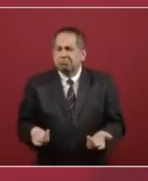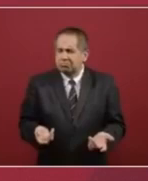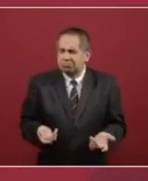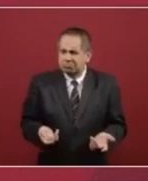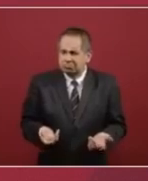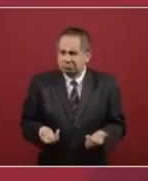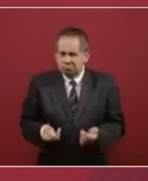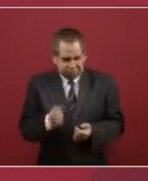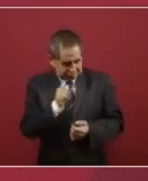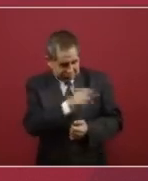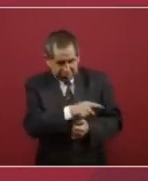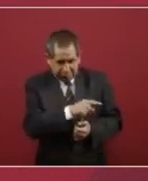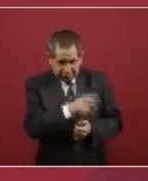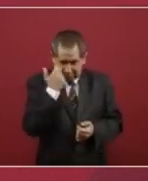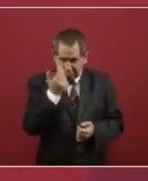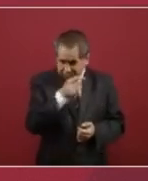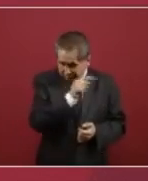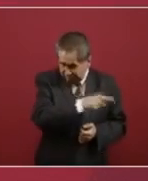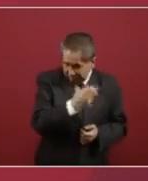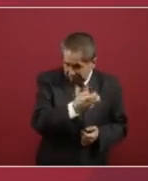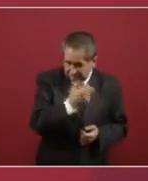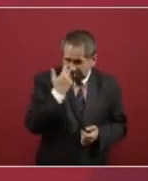¿Esos son los que queremos?